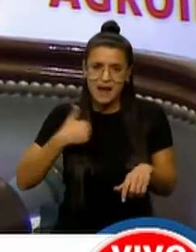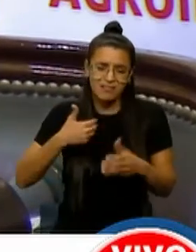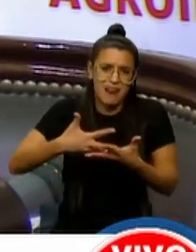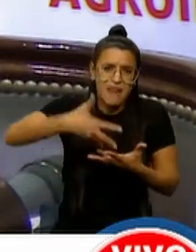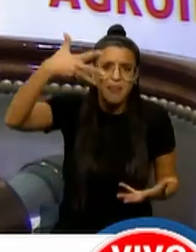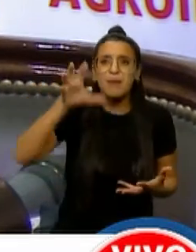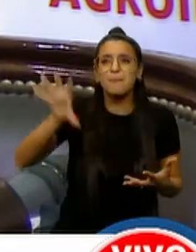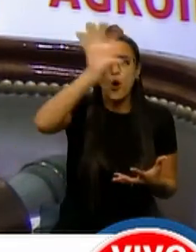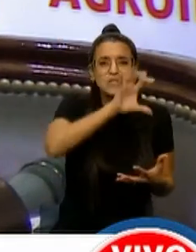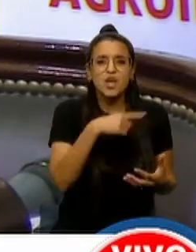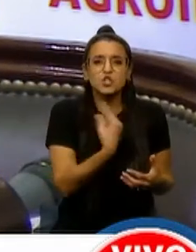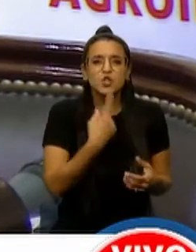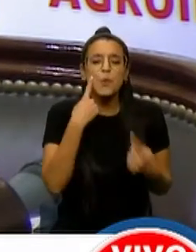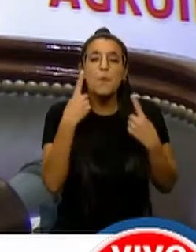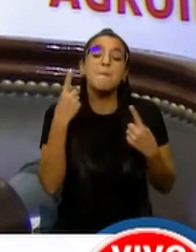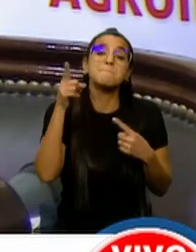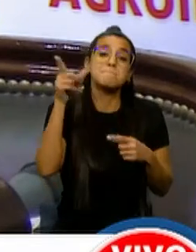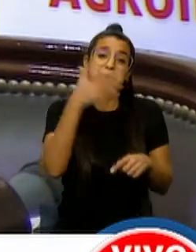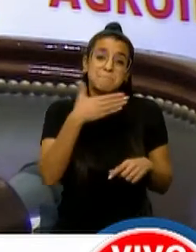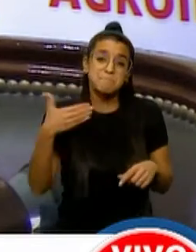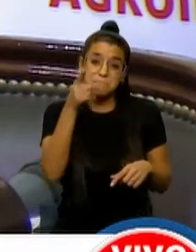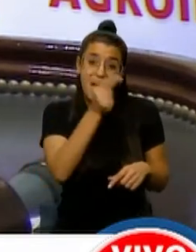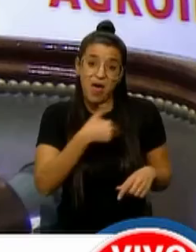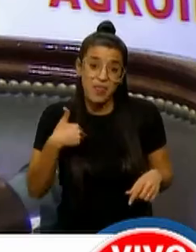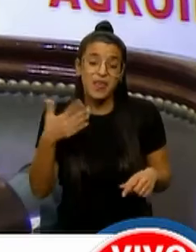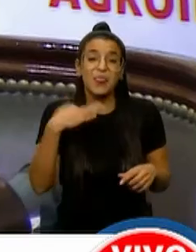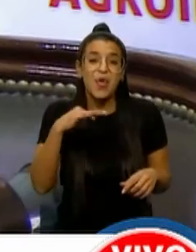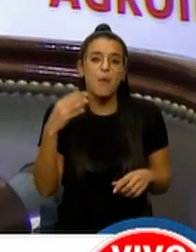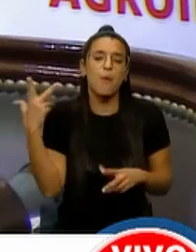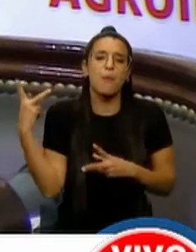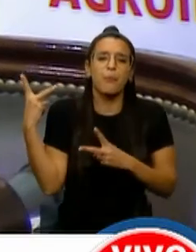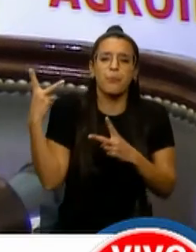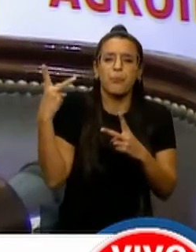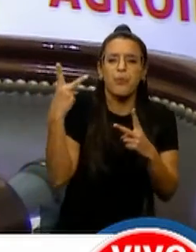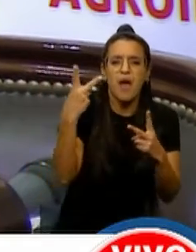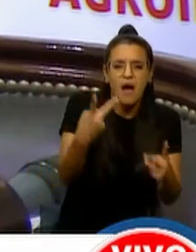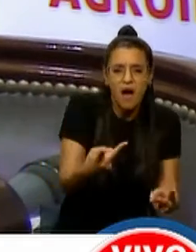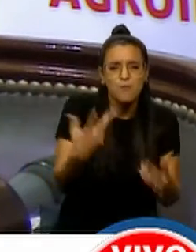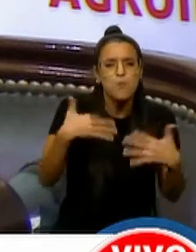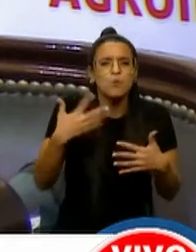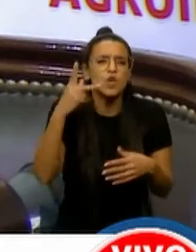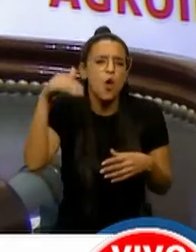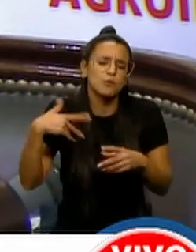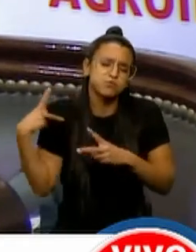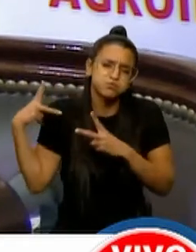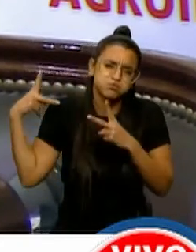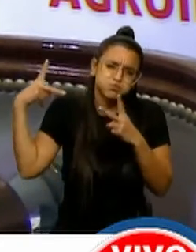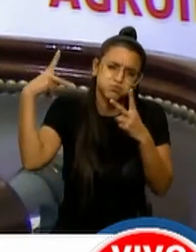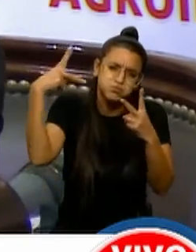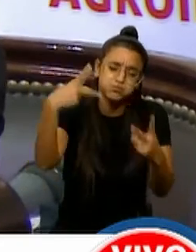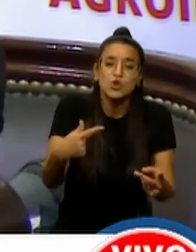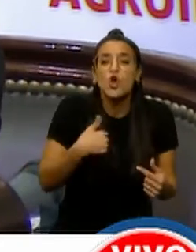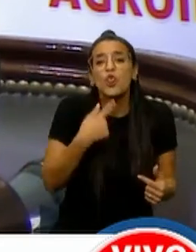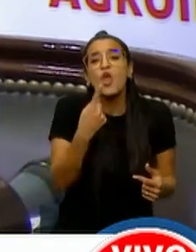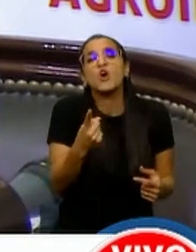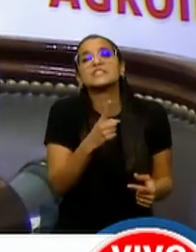país, estos papás tienen que hacer de repente cientos, cuando no miles de kilómetros. Y a veces digo